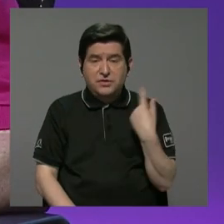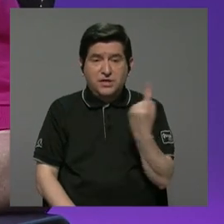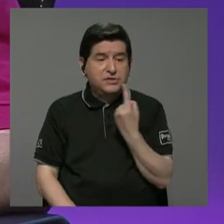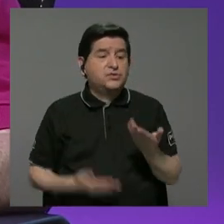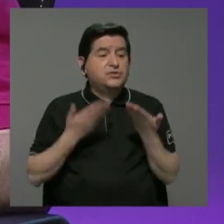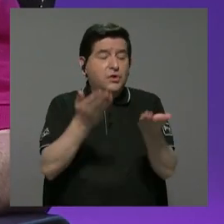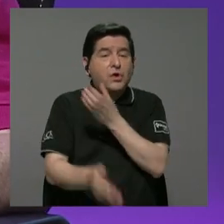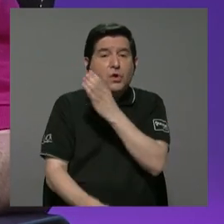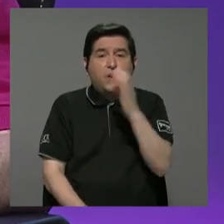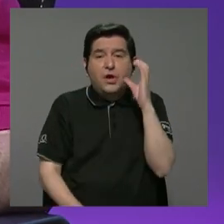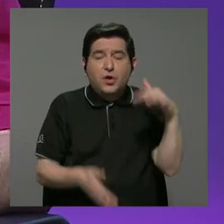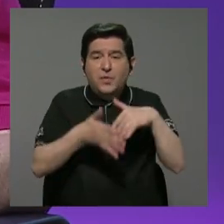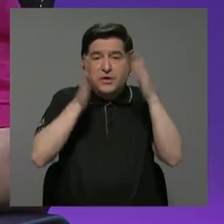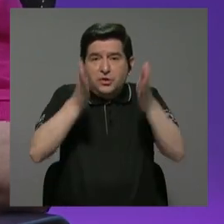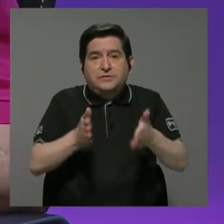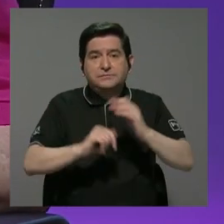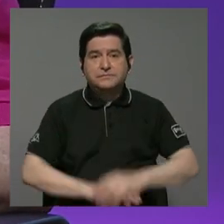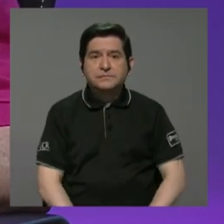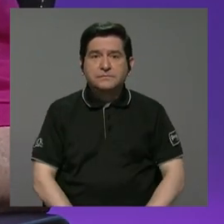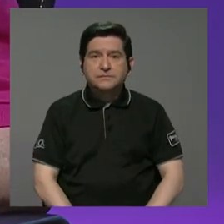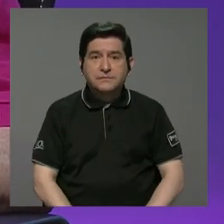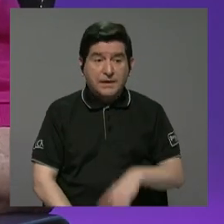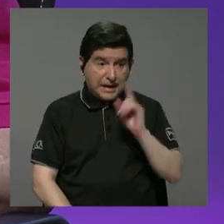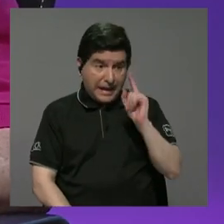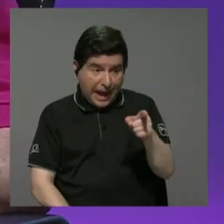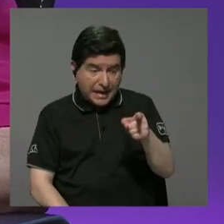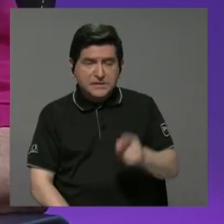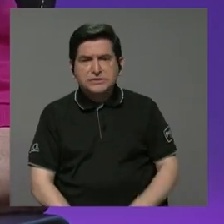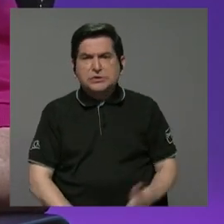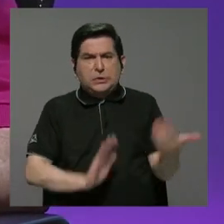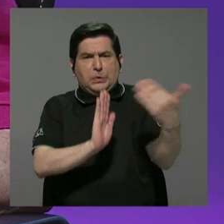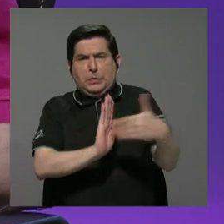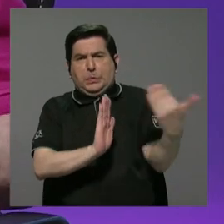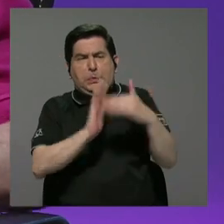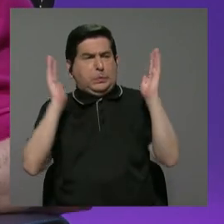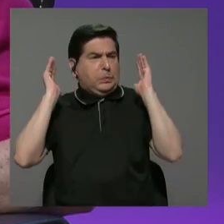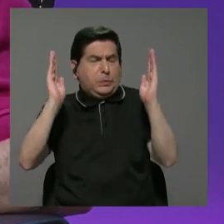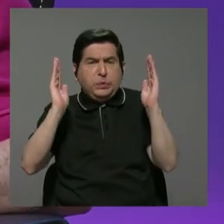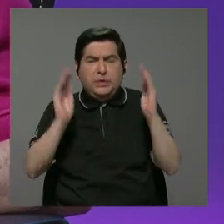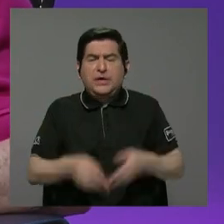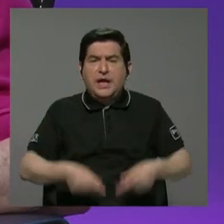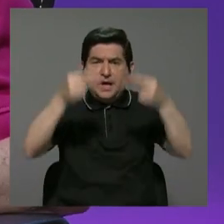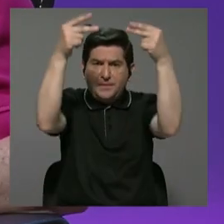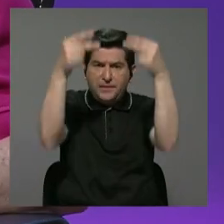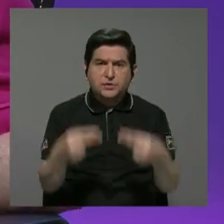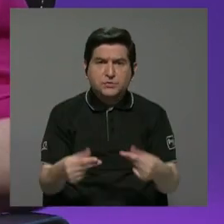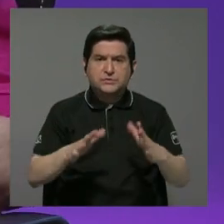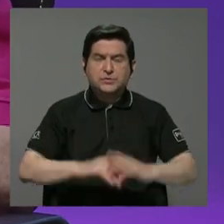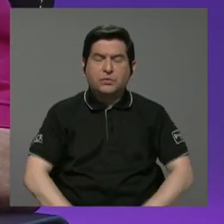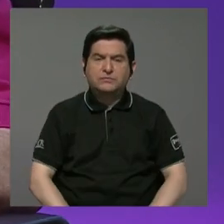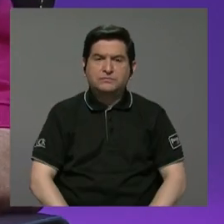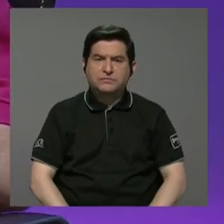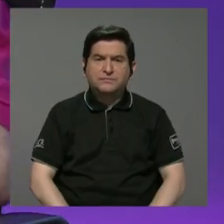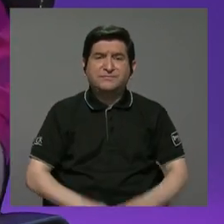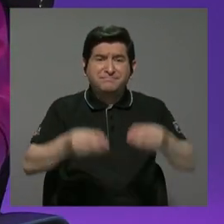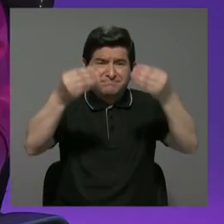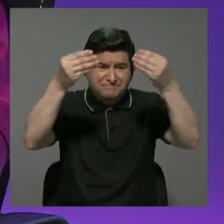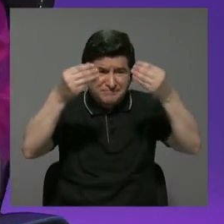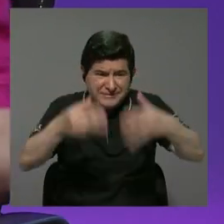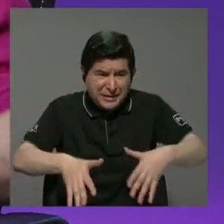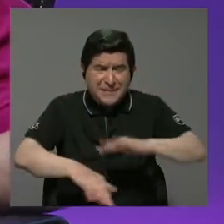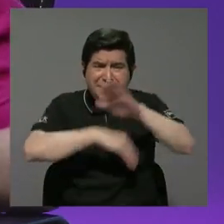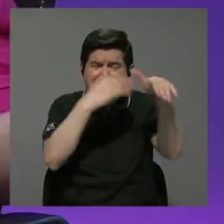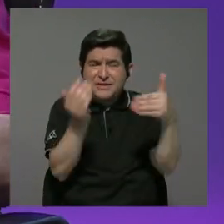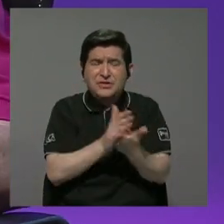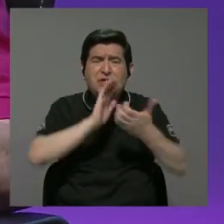dan los comedores estudiantiles? Total. Eso ha tenido un deterioro enorme uh-huh. ahora en el presupuesto. Se ha perdido de todas